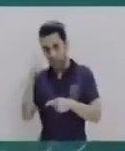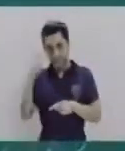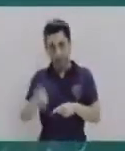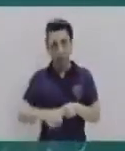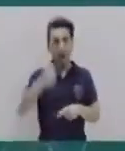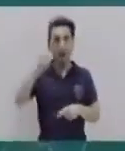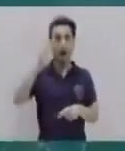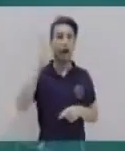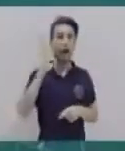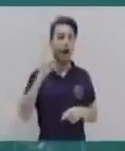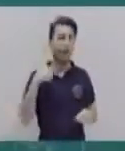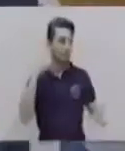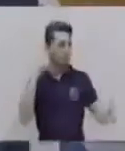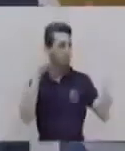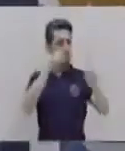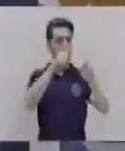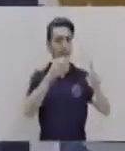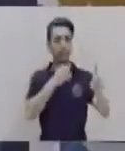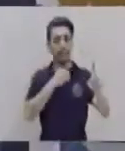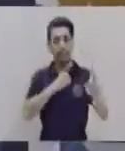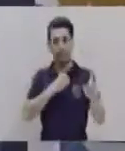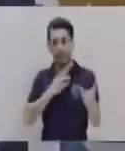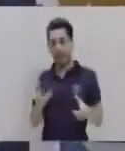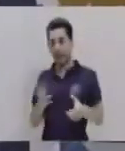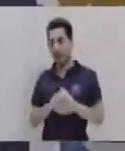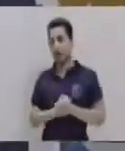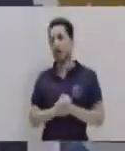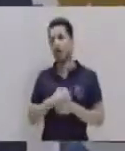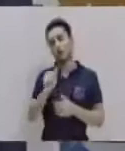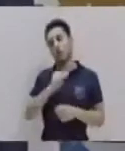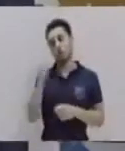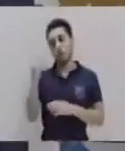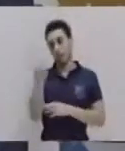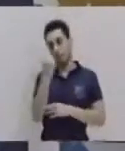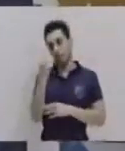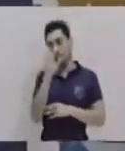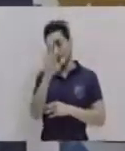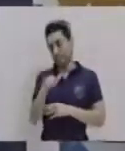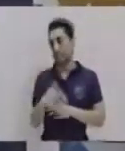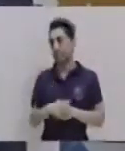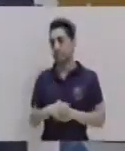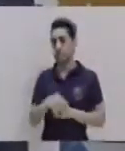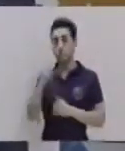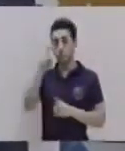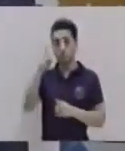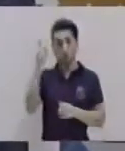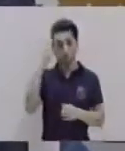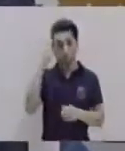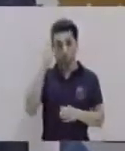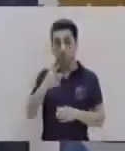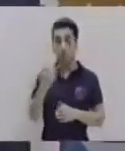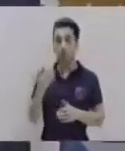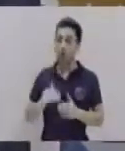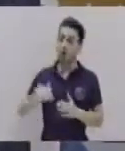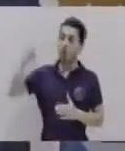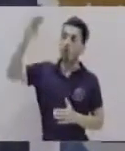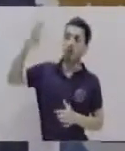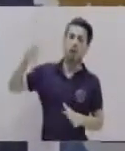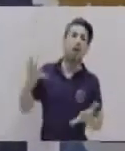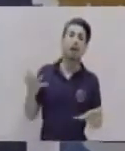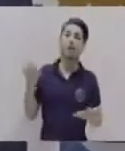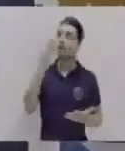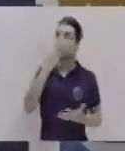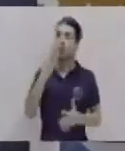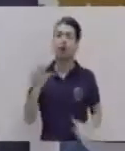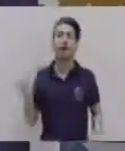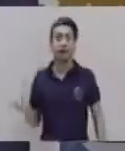aquellos objetivos que se han trazado. Ujú. Algo muy importante, Claudia, ¿ya estás pensando qué vas a hacer cuando seas grande? Todavía